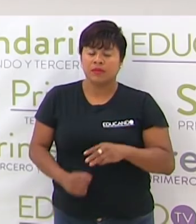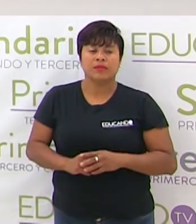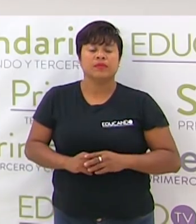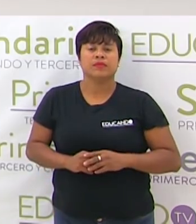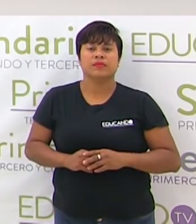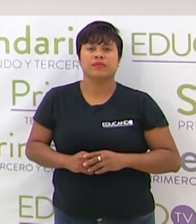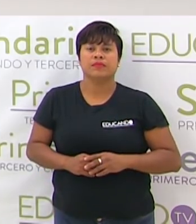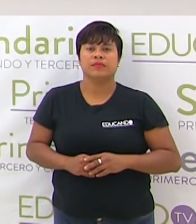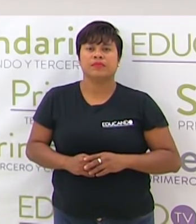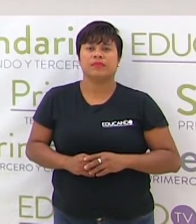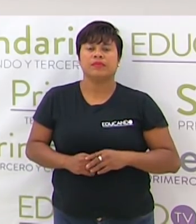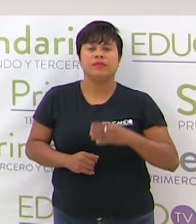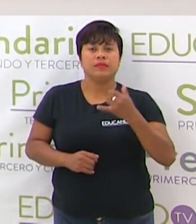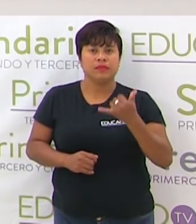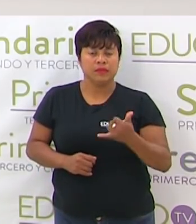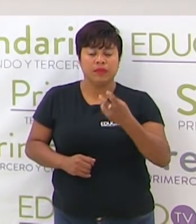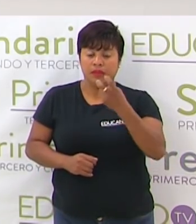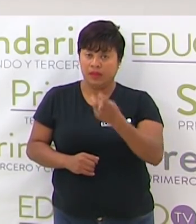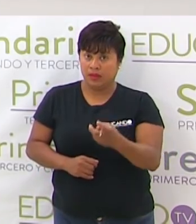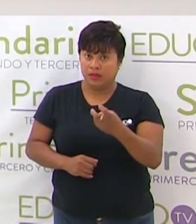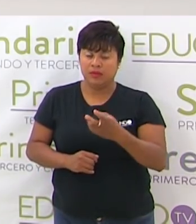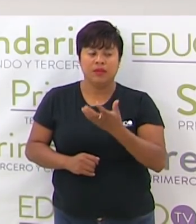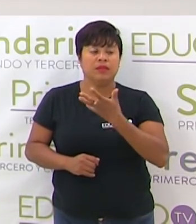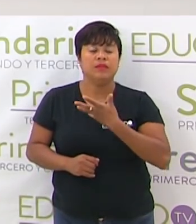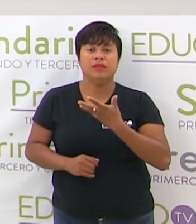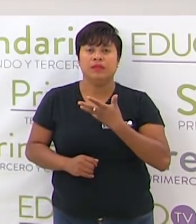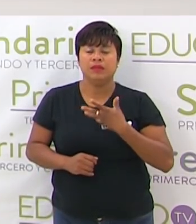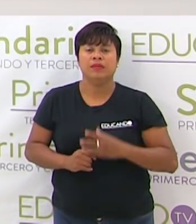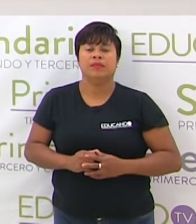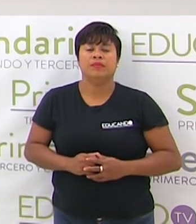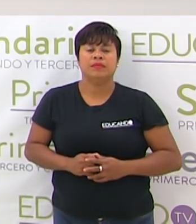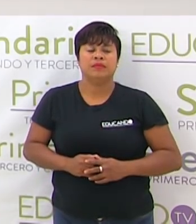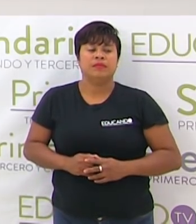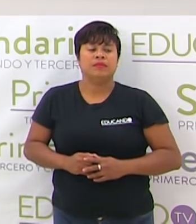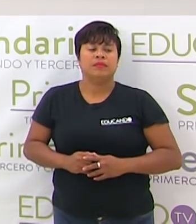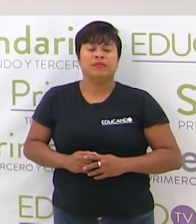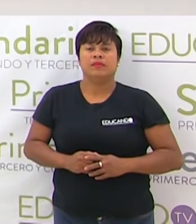centímetros. Y de este lado tiene